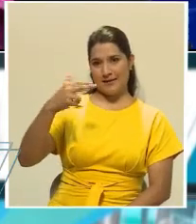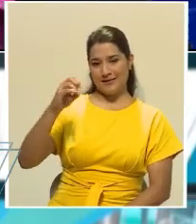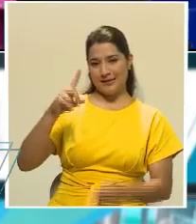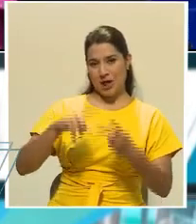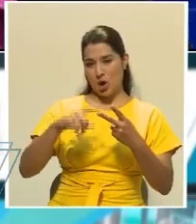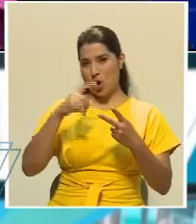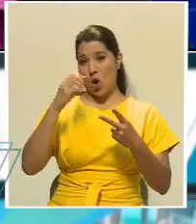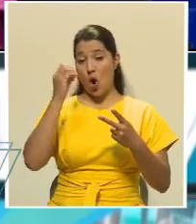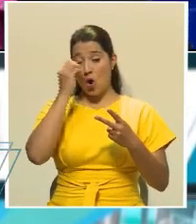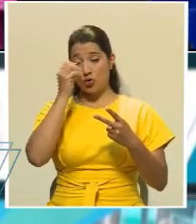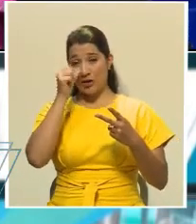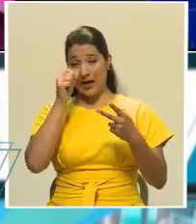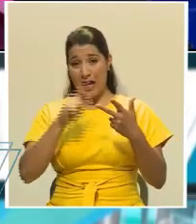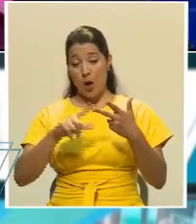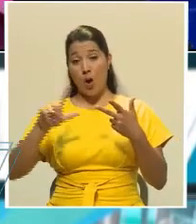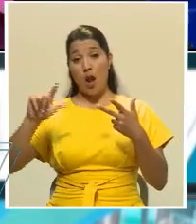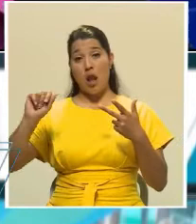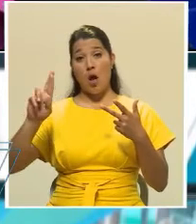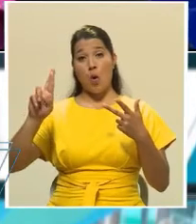Laura Chinchilla,